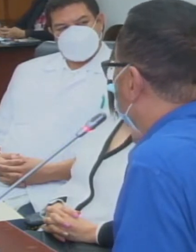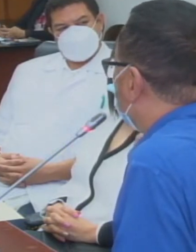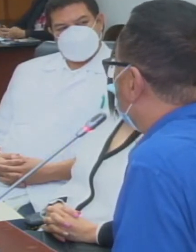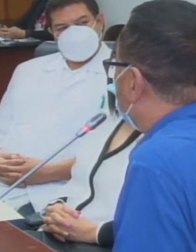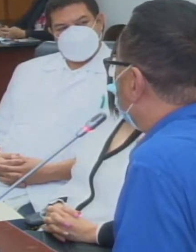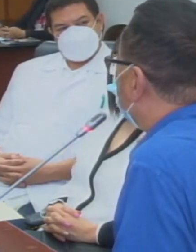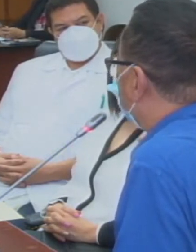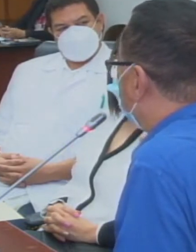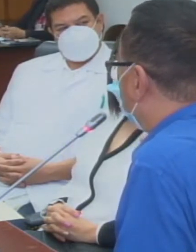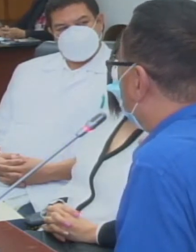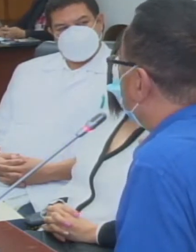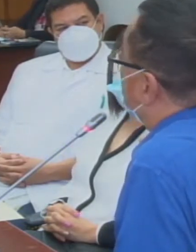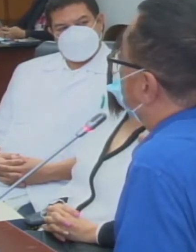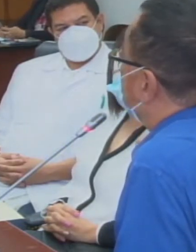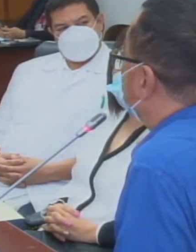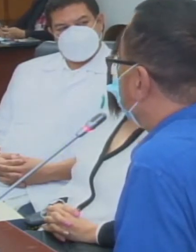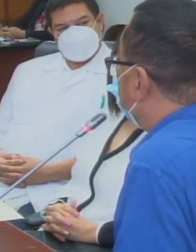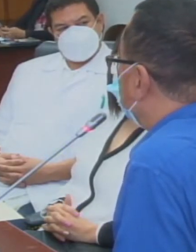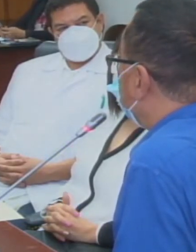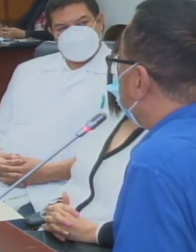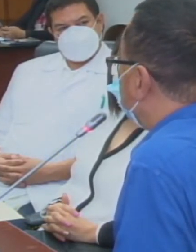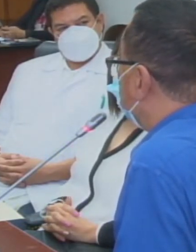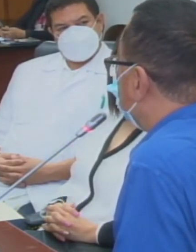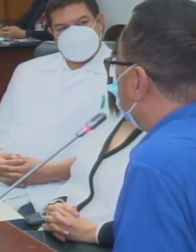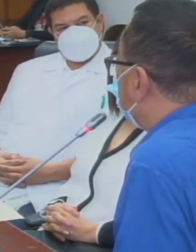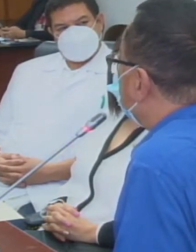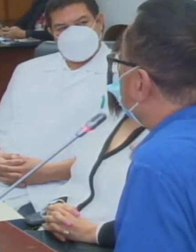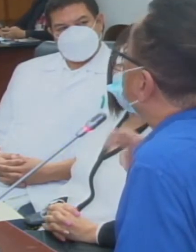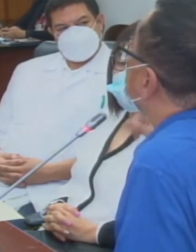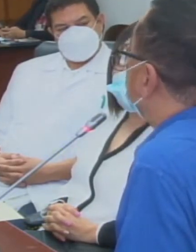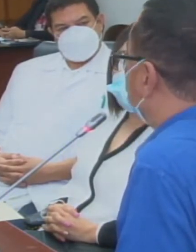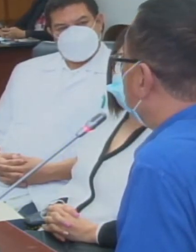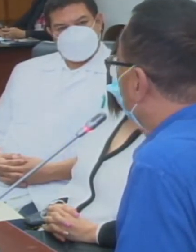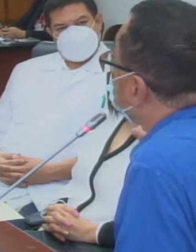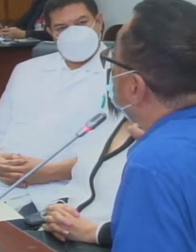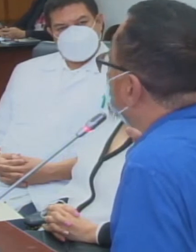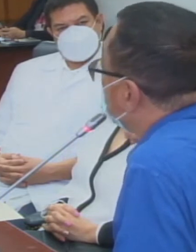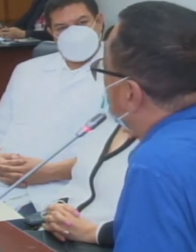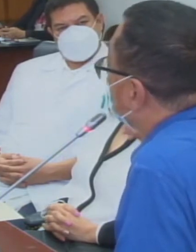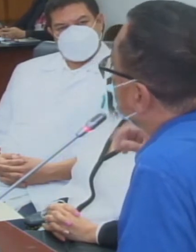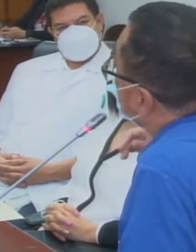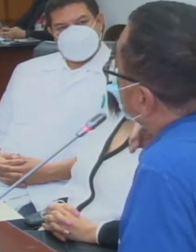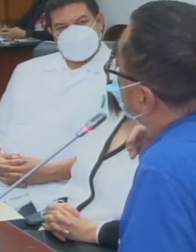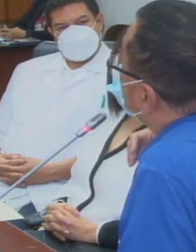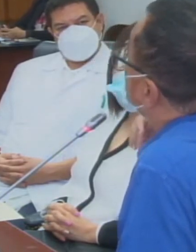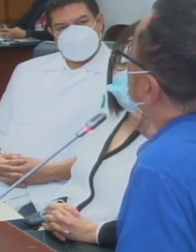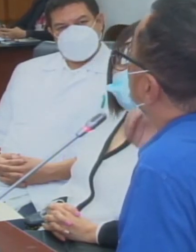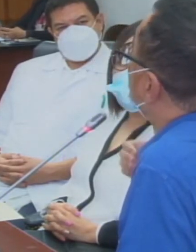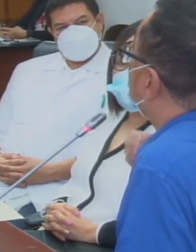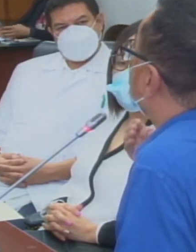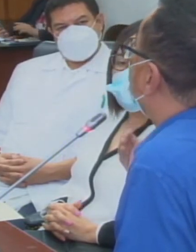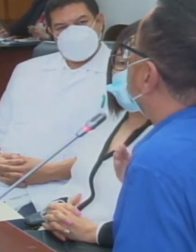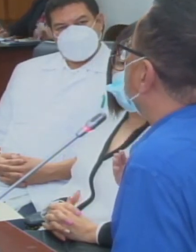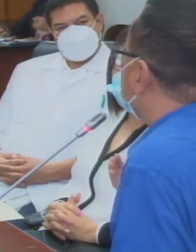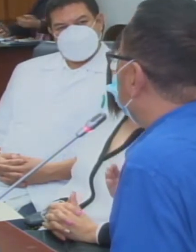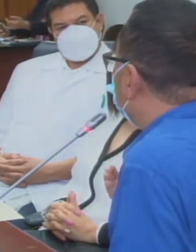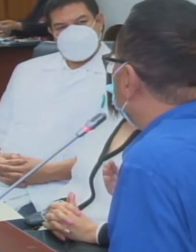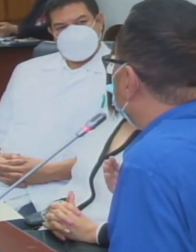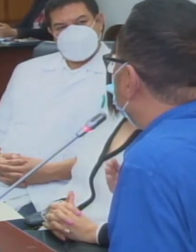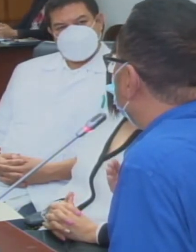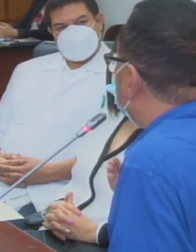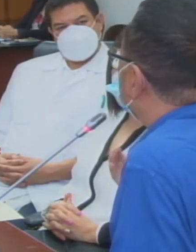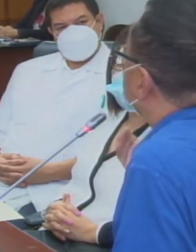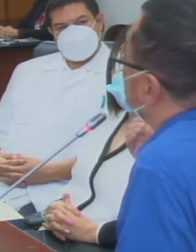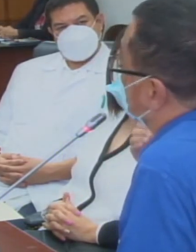y poniendo el ejemplo de El Salvador, la DNM, ¿ve?, es nivel 2. Y según la